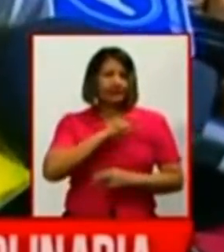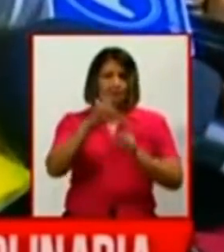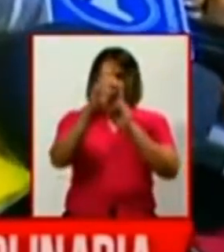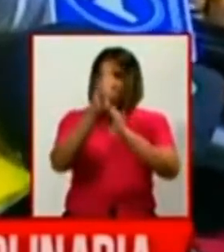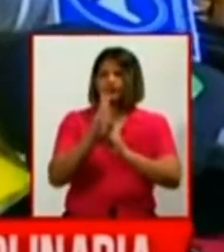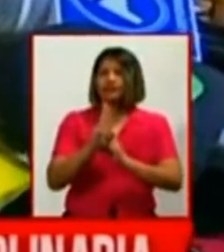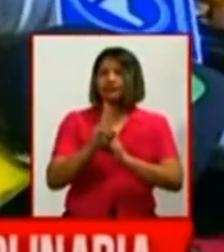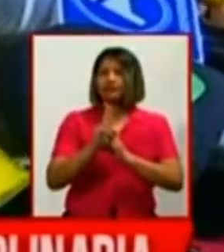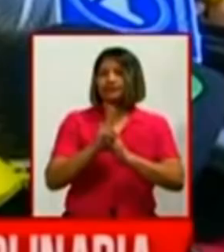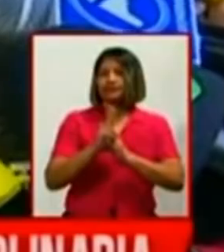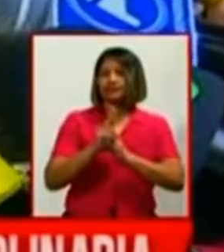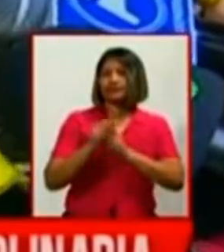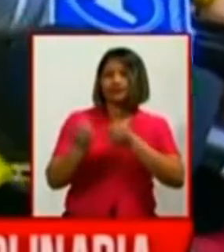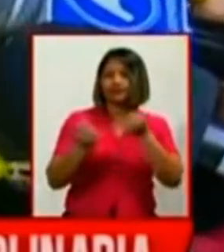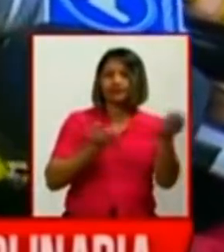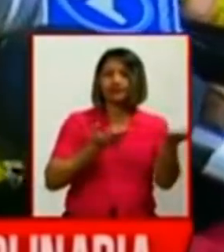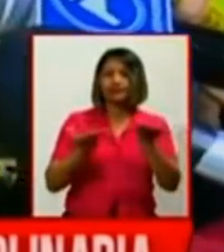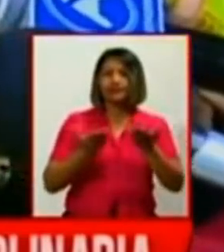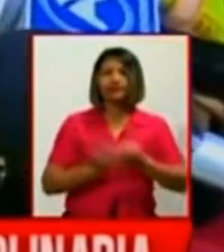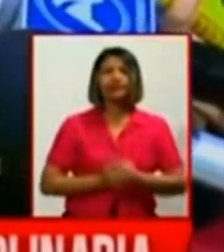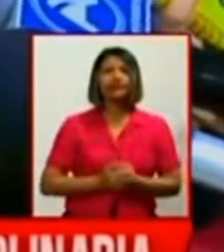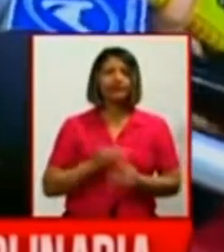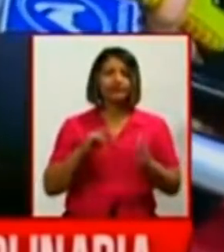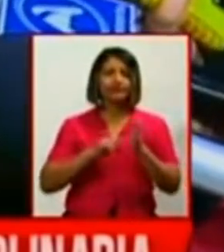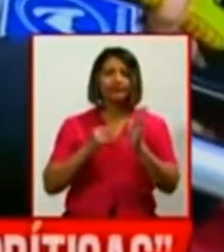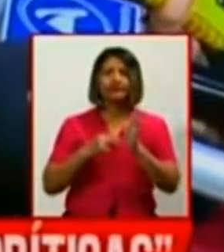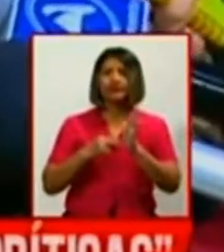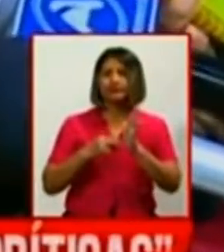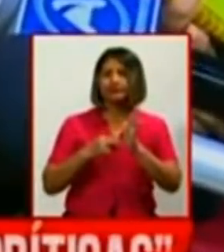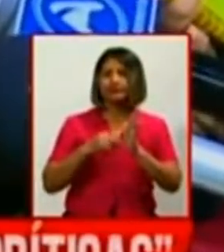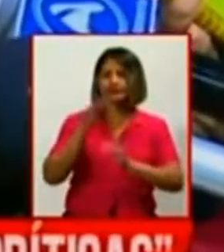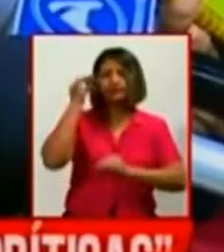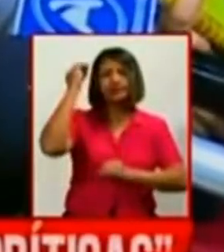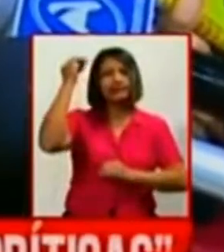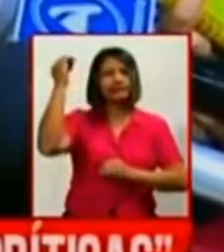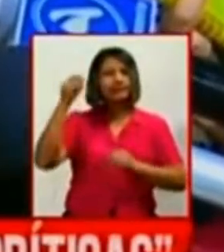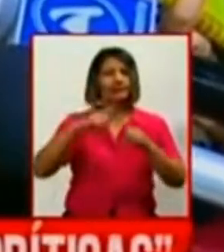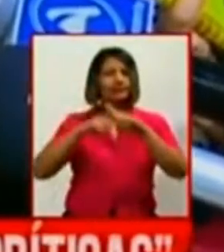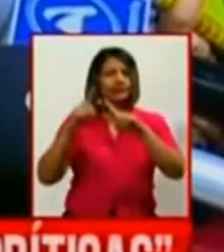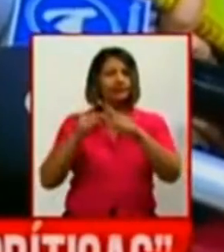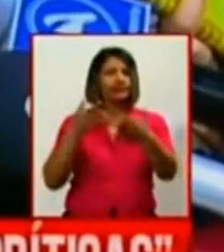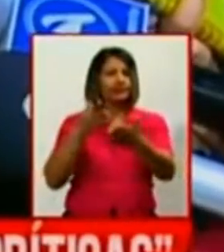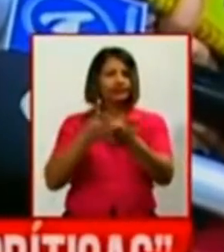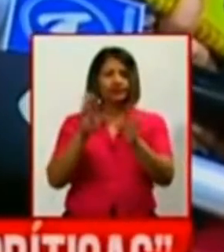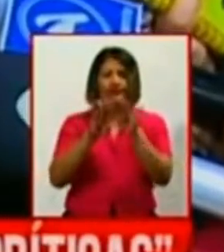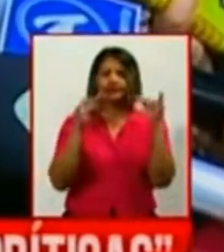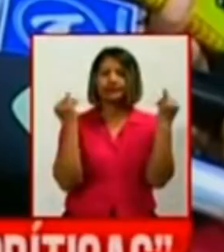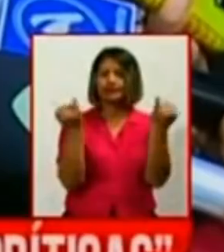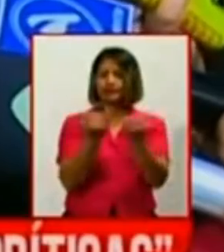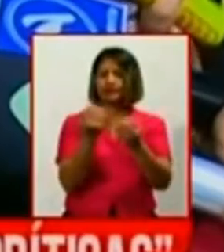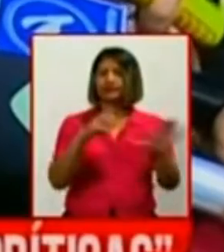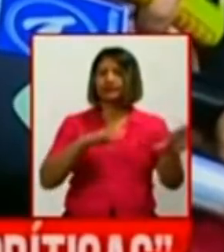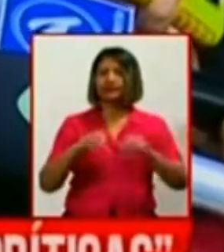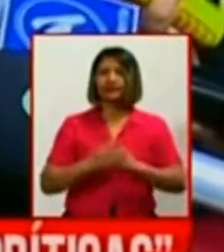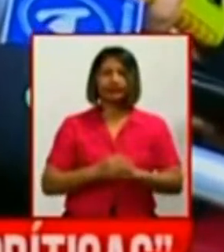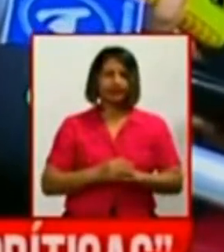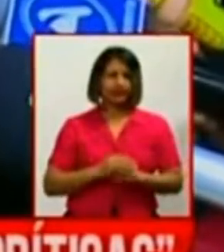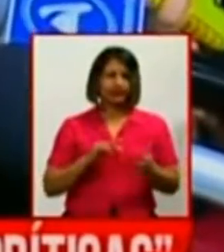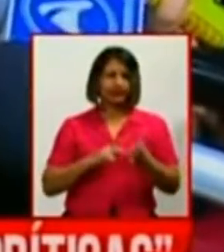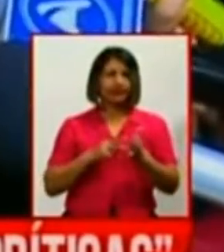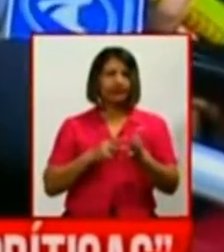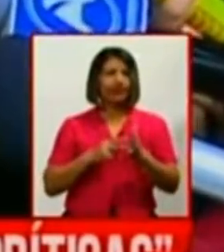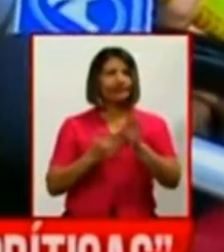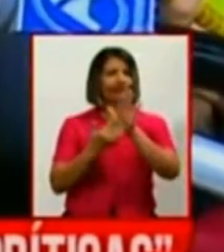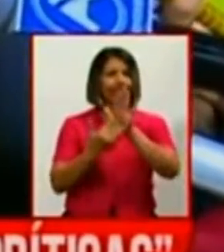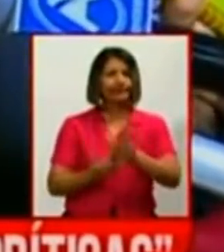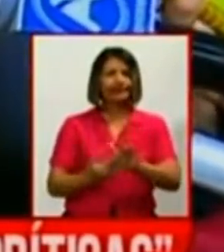de honor con vocación de servicio generar una corriente de opinión adversa la institución es un alto grado en este caso de